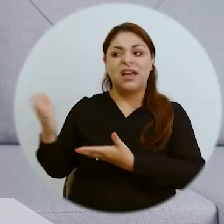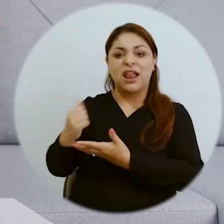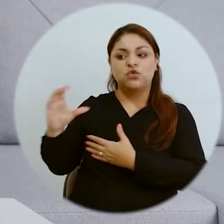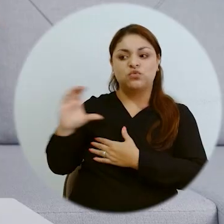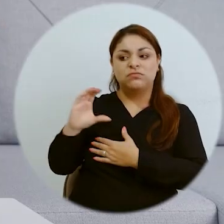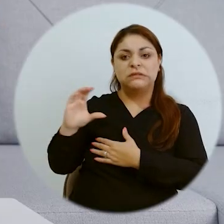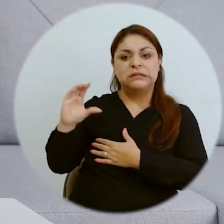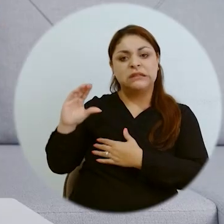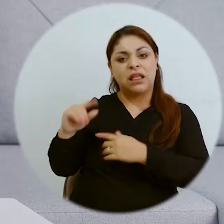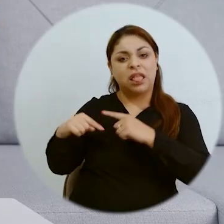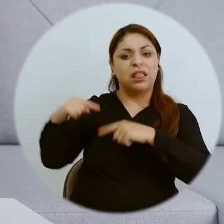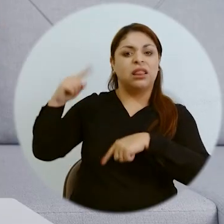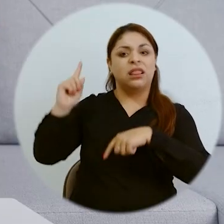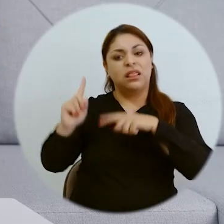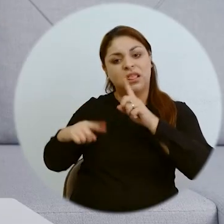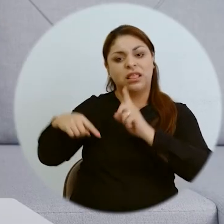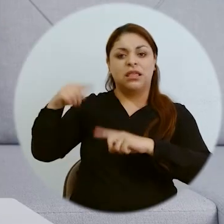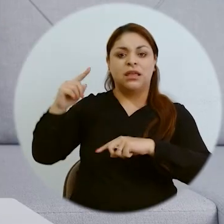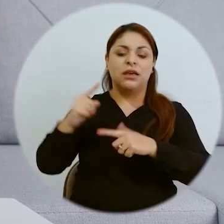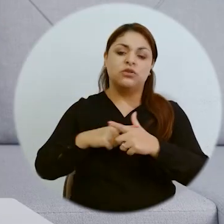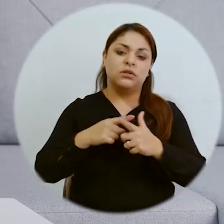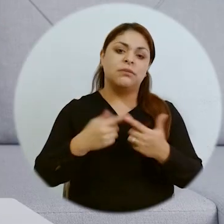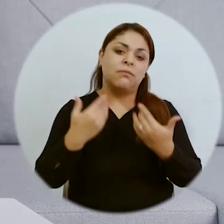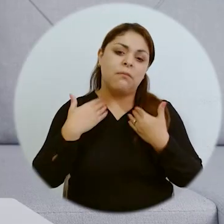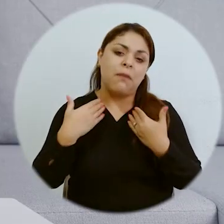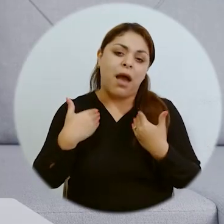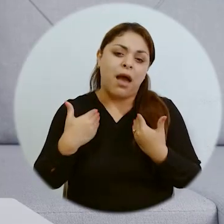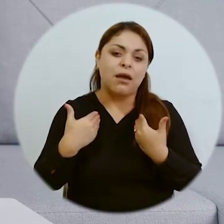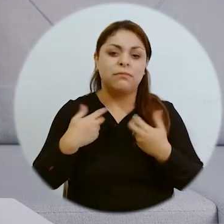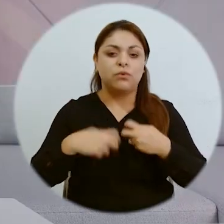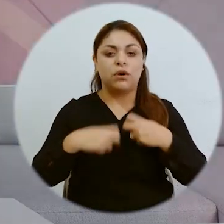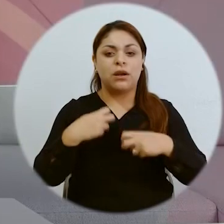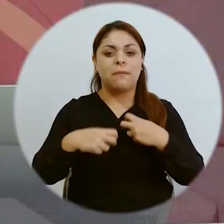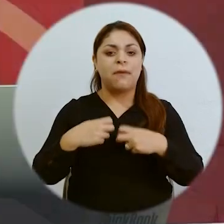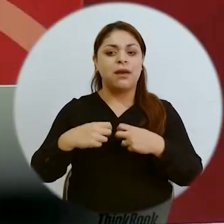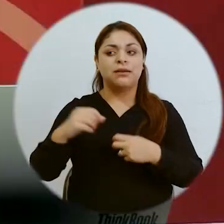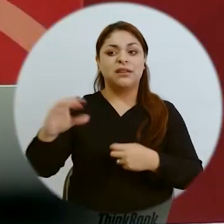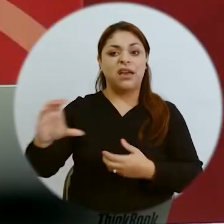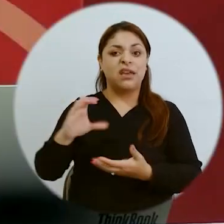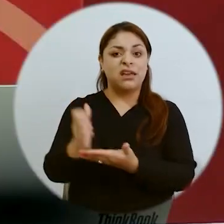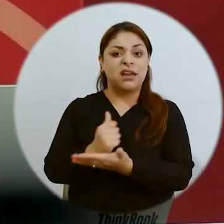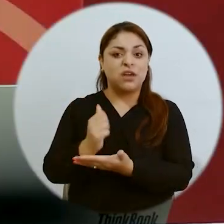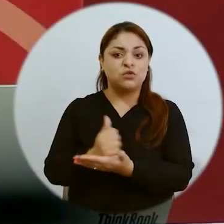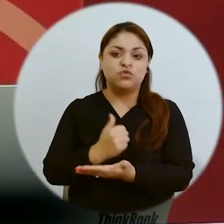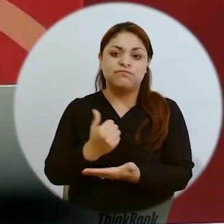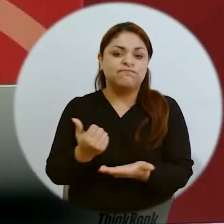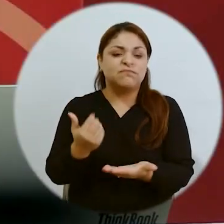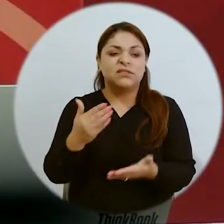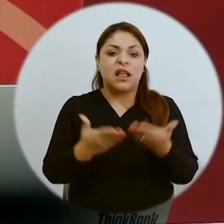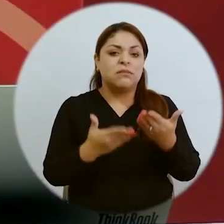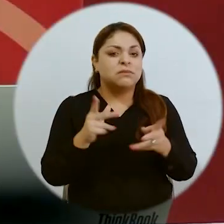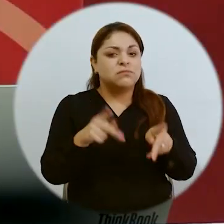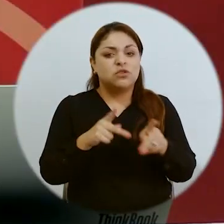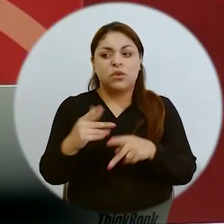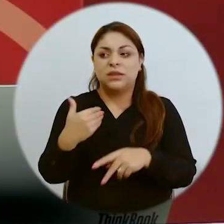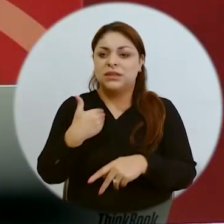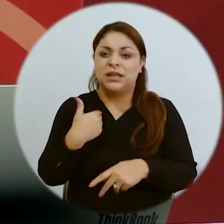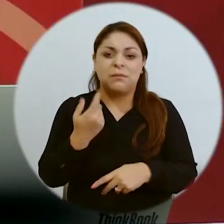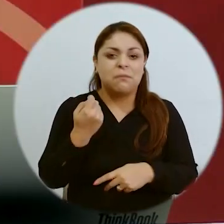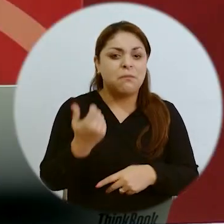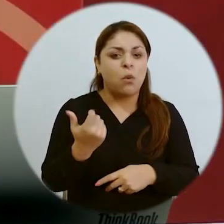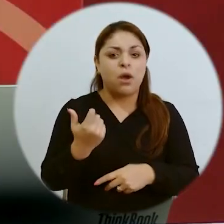ahí habrá gente un poquito más abajo en ese límite y otros muy por encima. Ahí no es tanto el tamaño